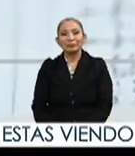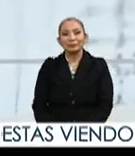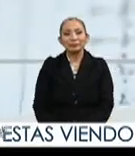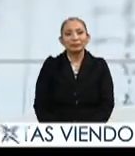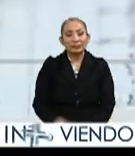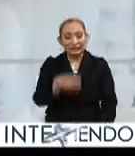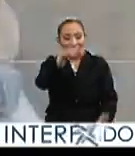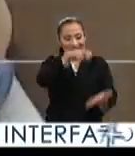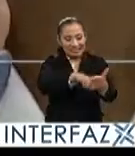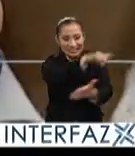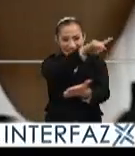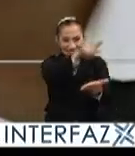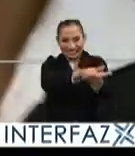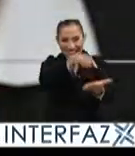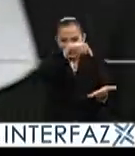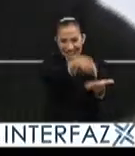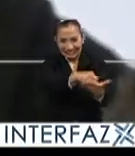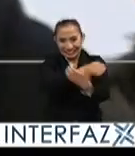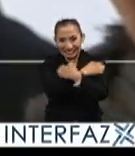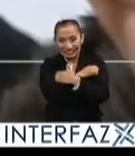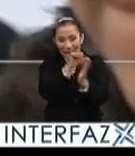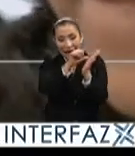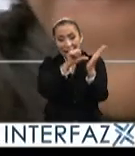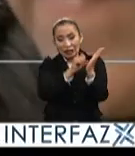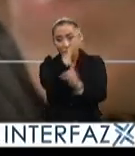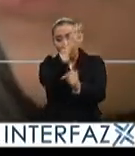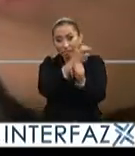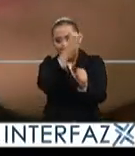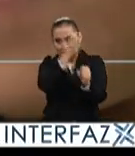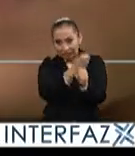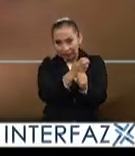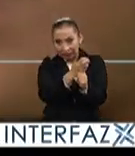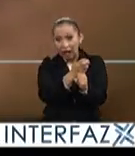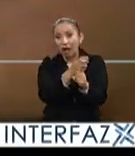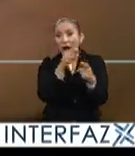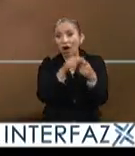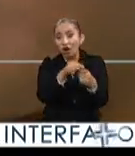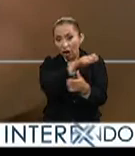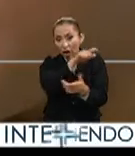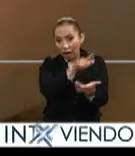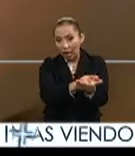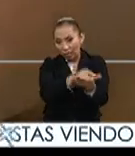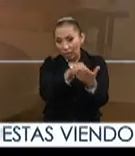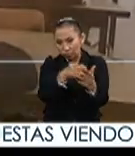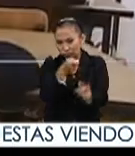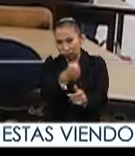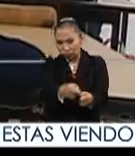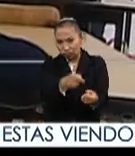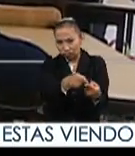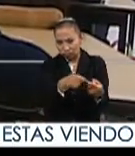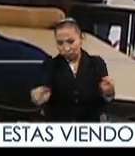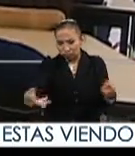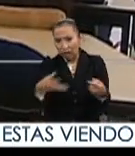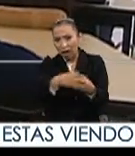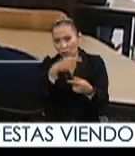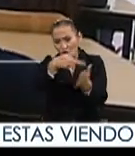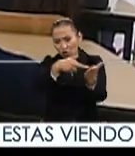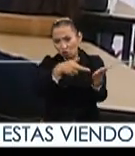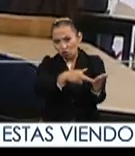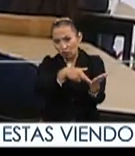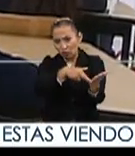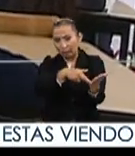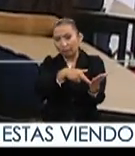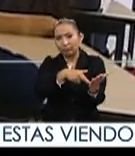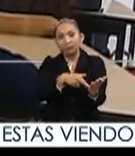La reforma, en términos del artículo 3, vamos a poner la reforma como la definición del esto normativo,